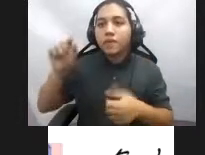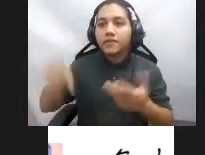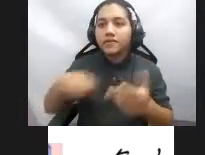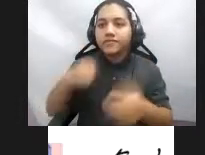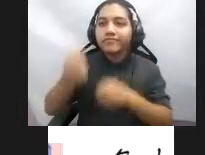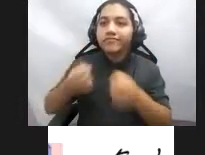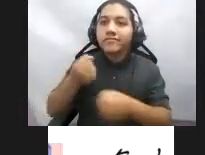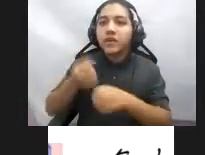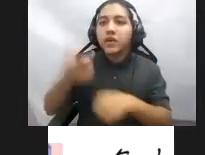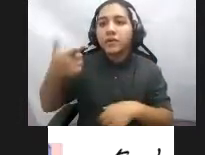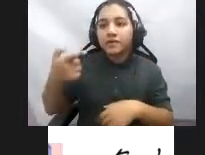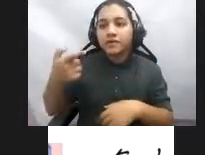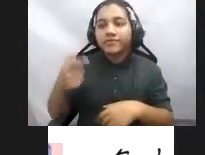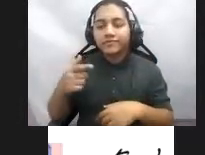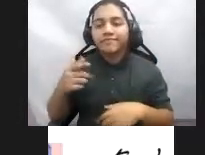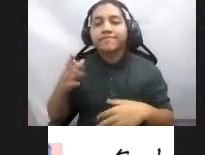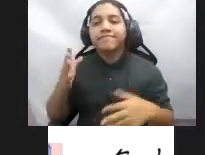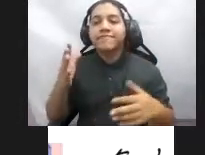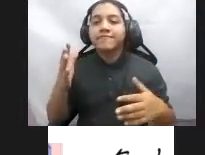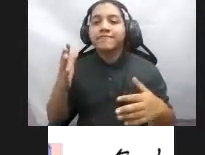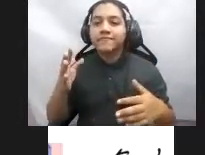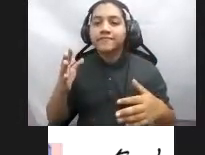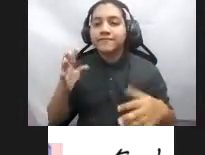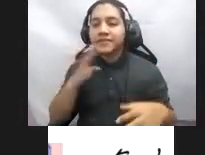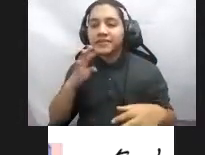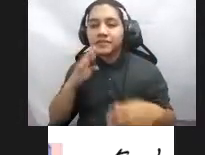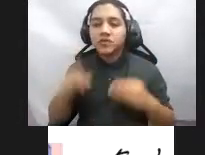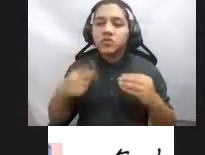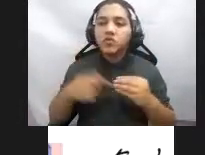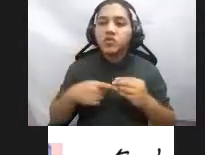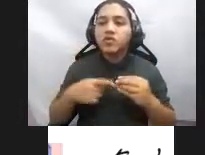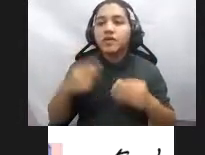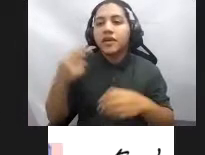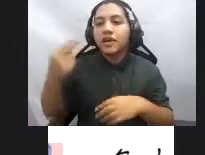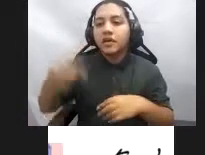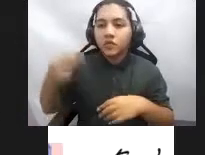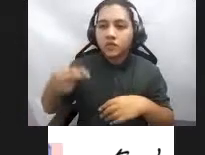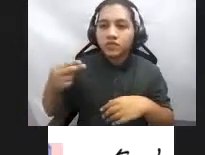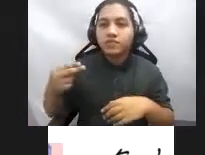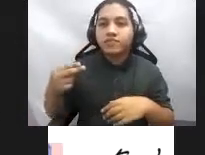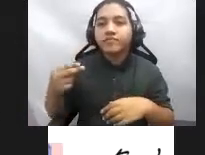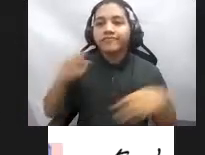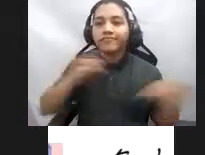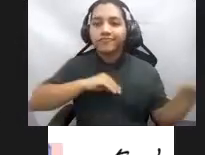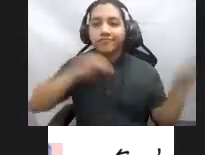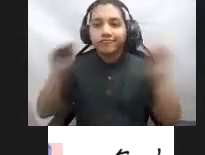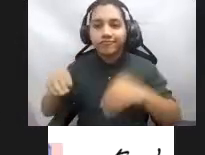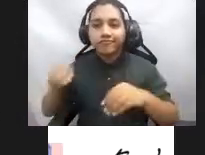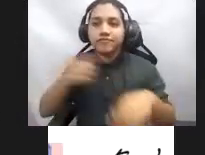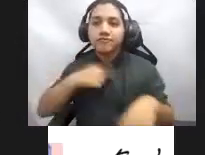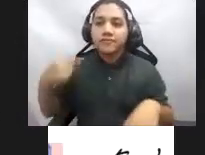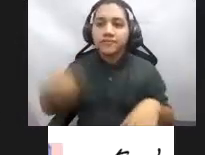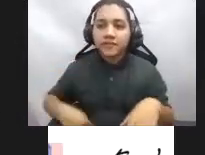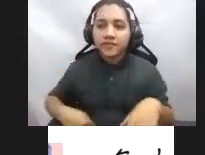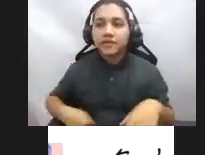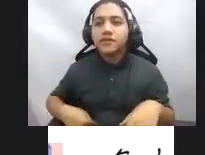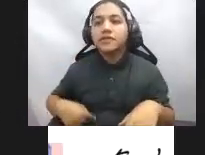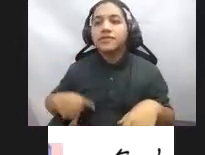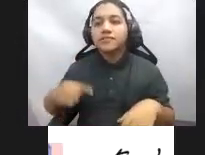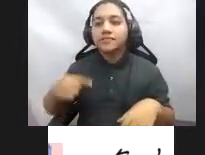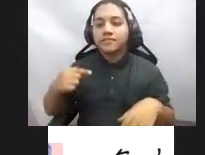comenzar hablando un poco sobre ese trasfondo histórico de la migración china a América y a